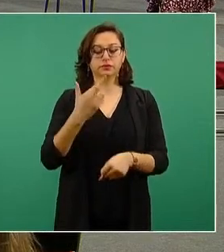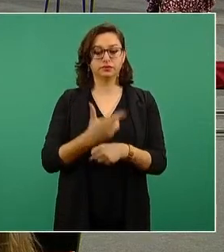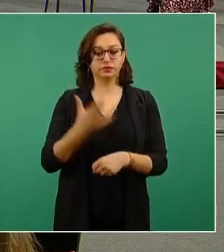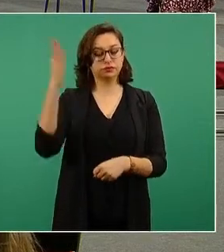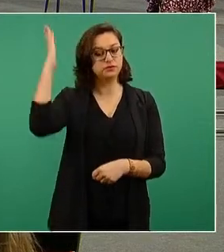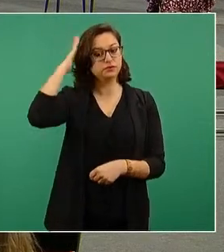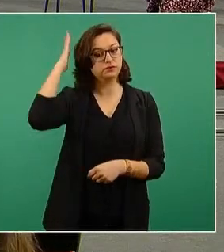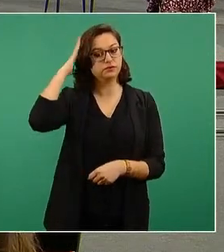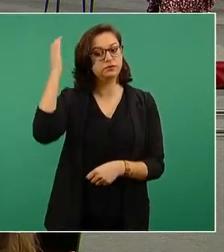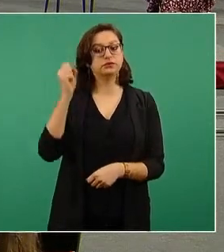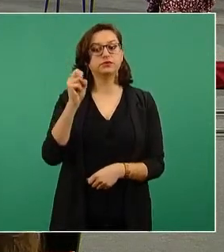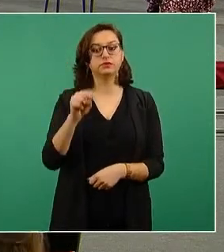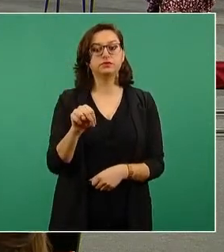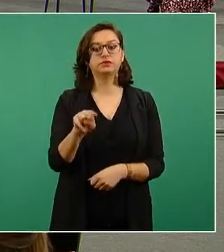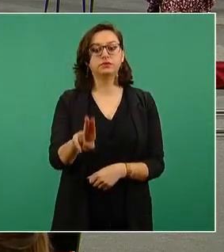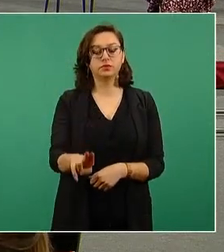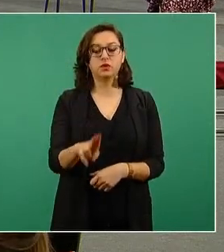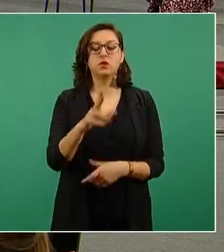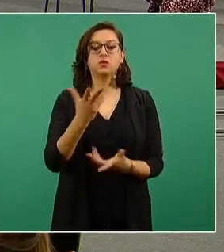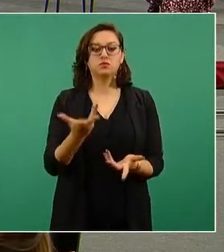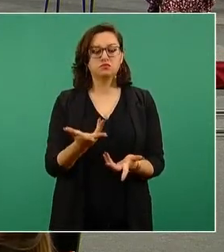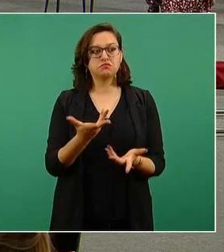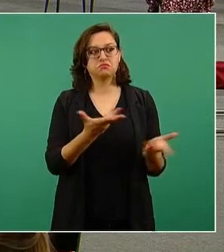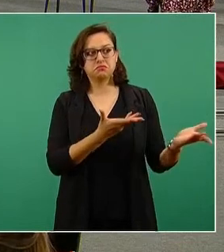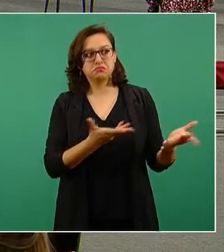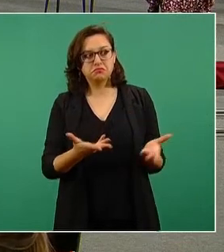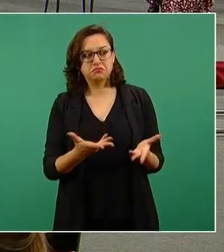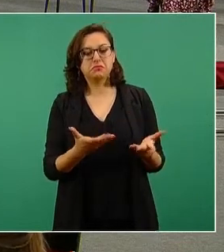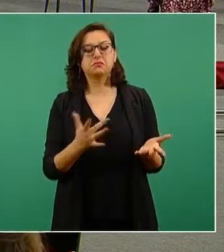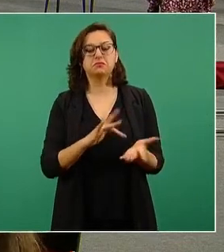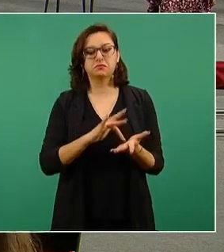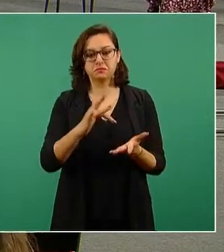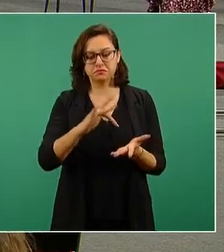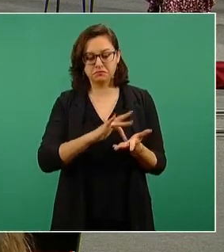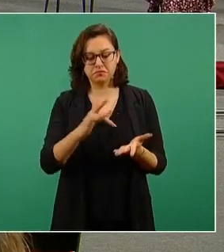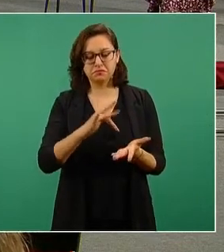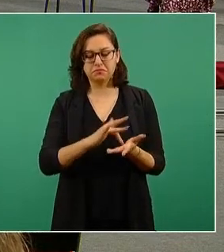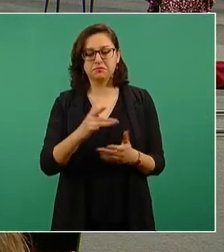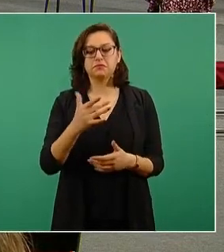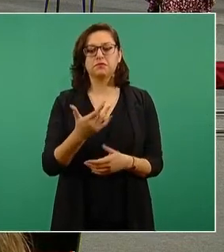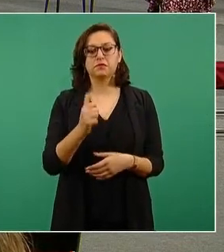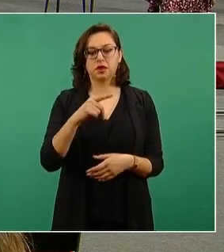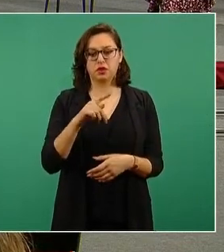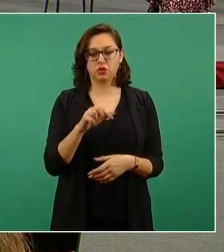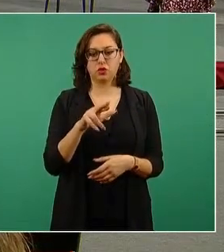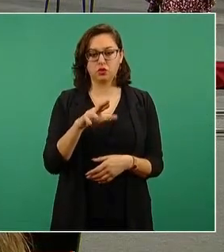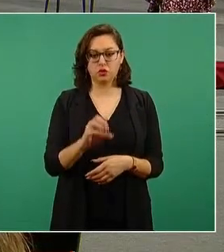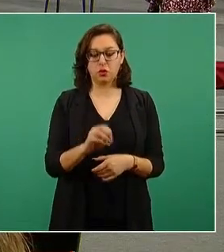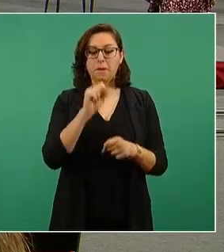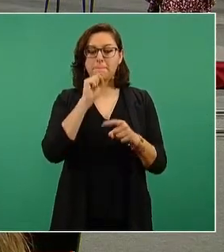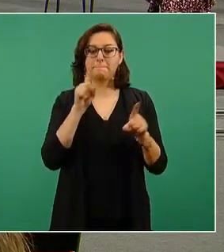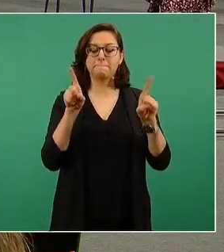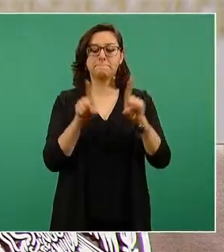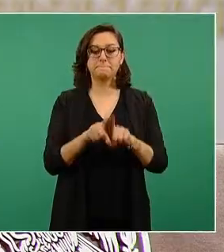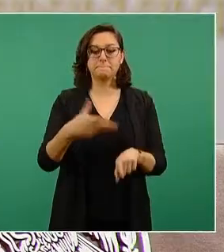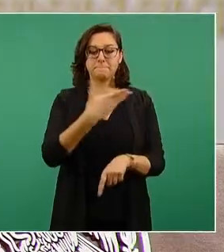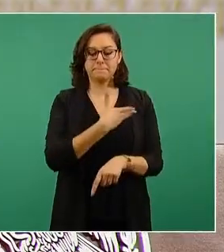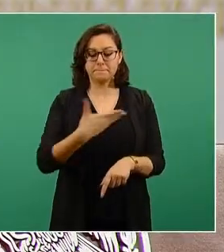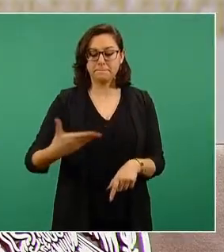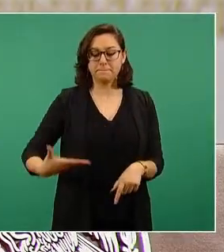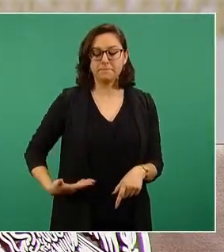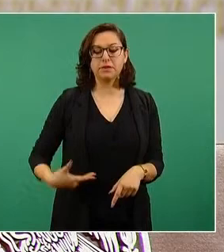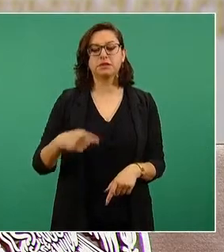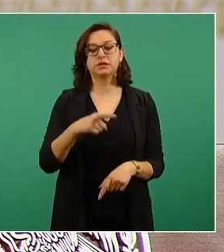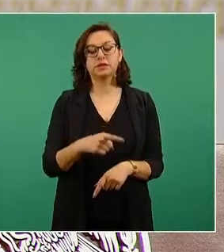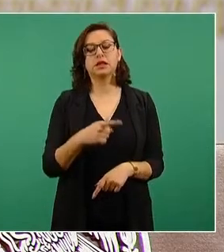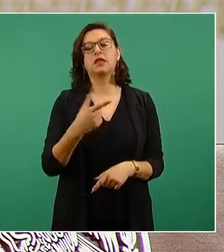general, muchas gracias por sus palabras, Antonio Guterres, señor presidente de Francia, Emmanuel